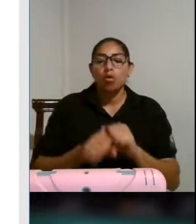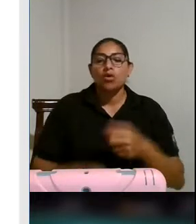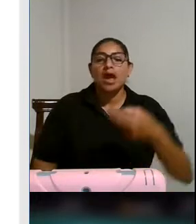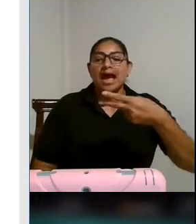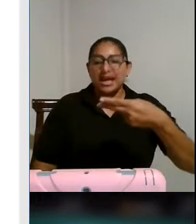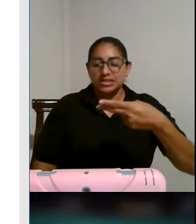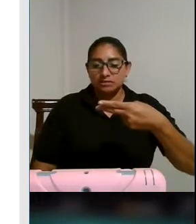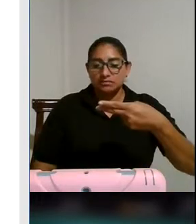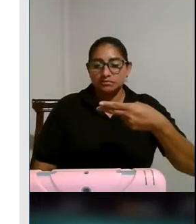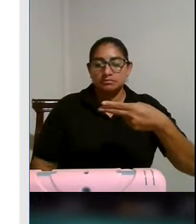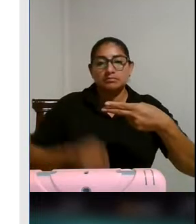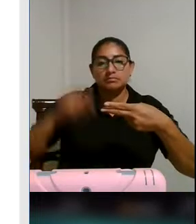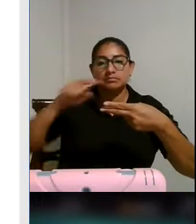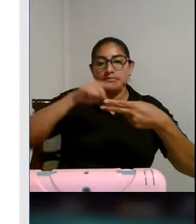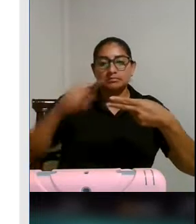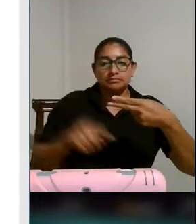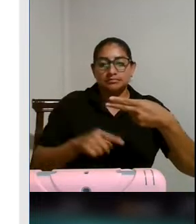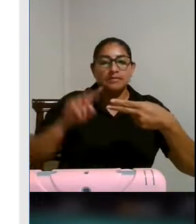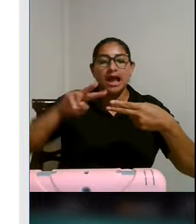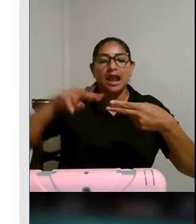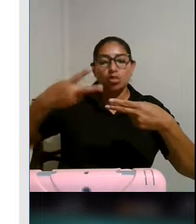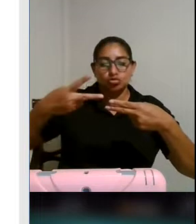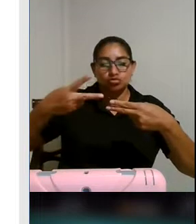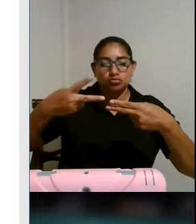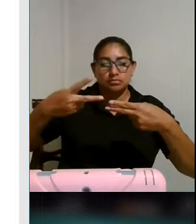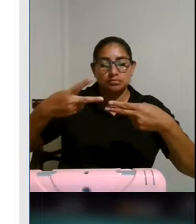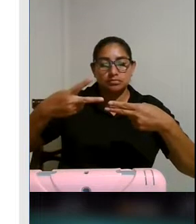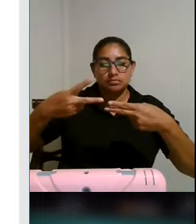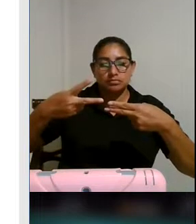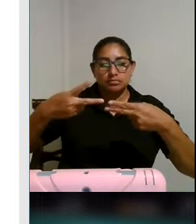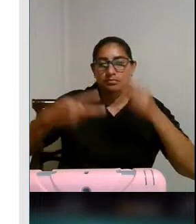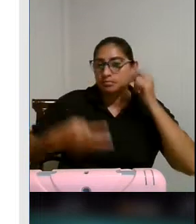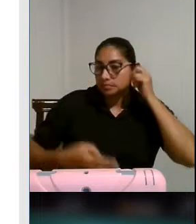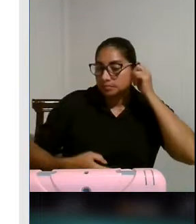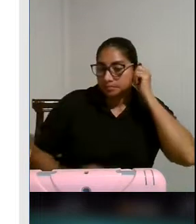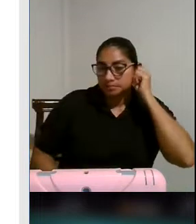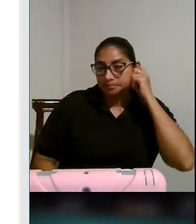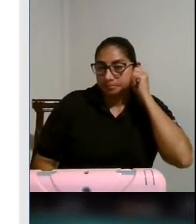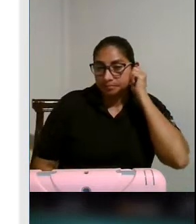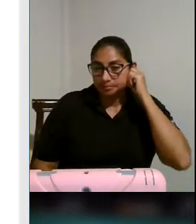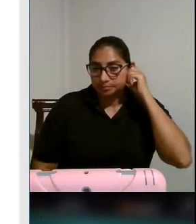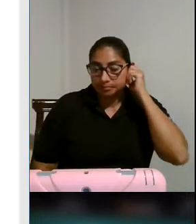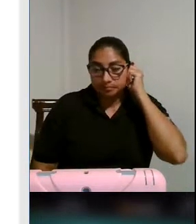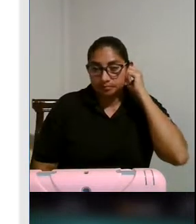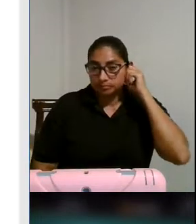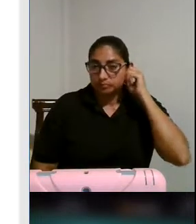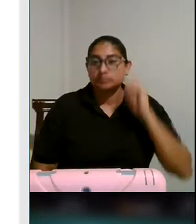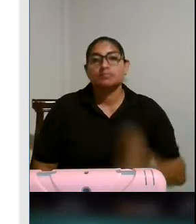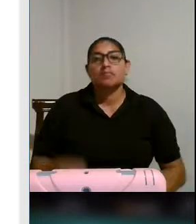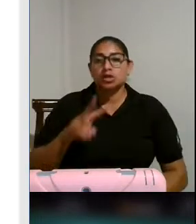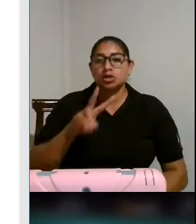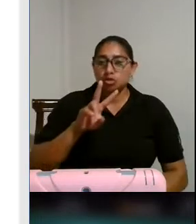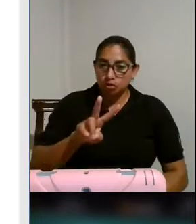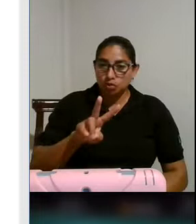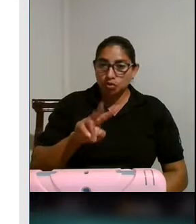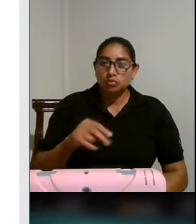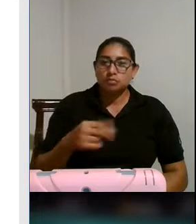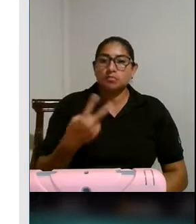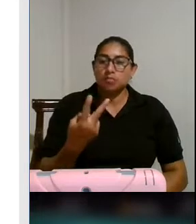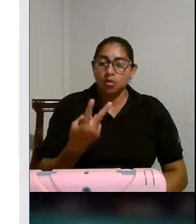Entonces, esa fórmula notable era el primero al cuadrado más 2 veces el primero por el